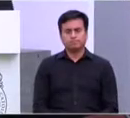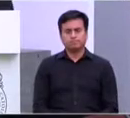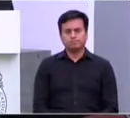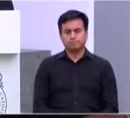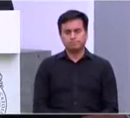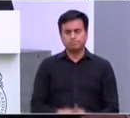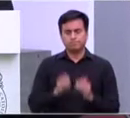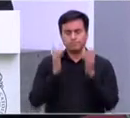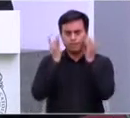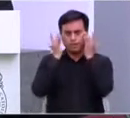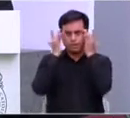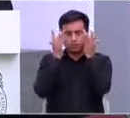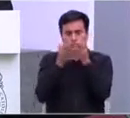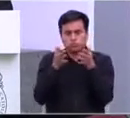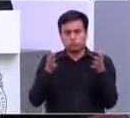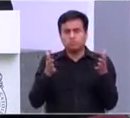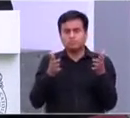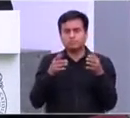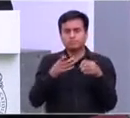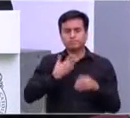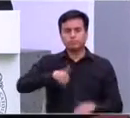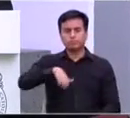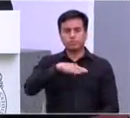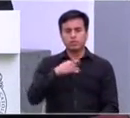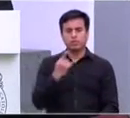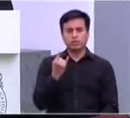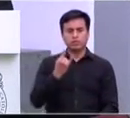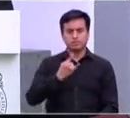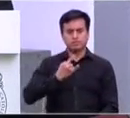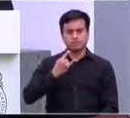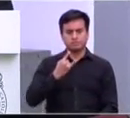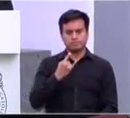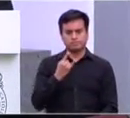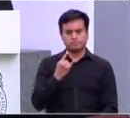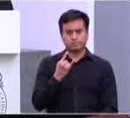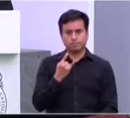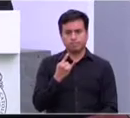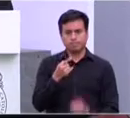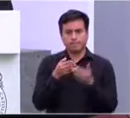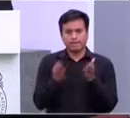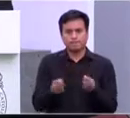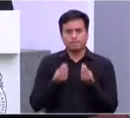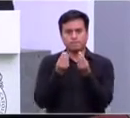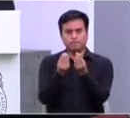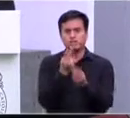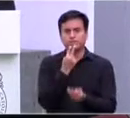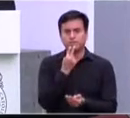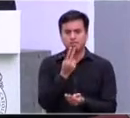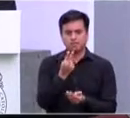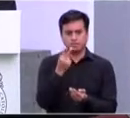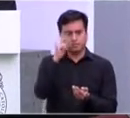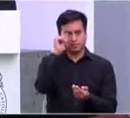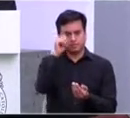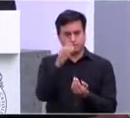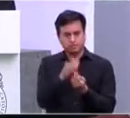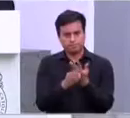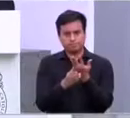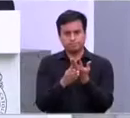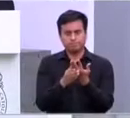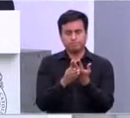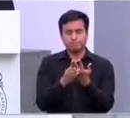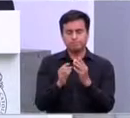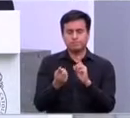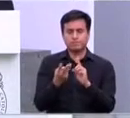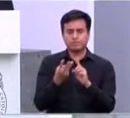me alegra mucho que sea nuestra universidad a dar vida a esta iniciativa por